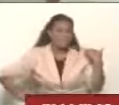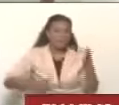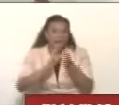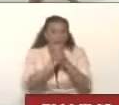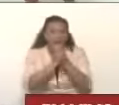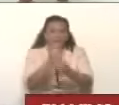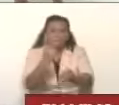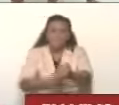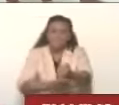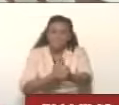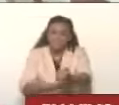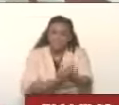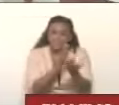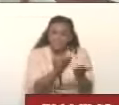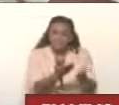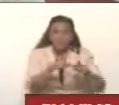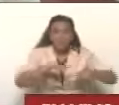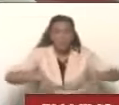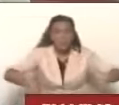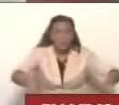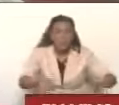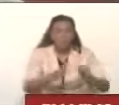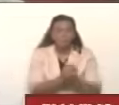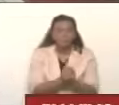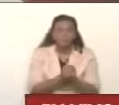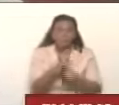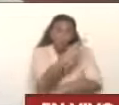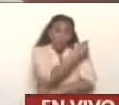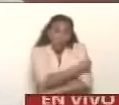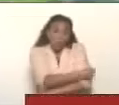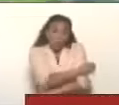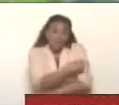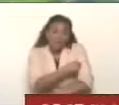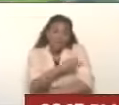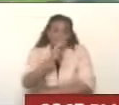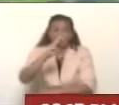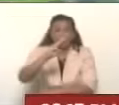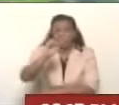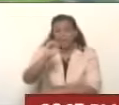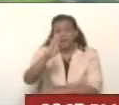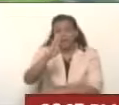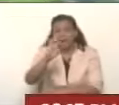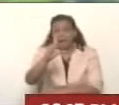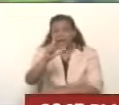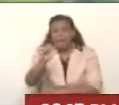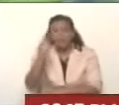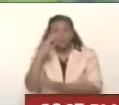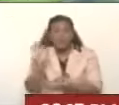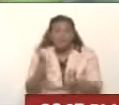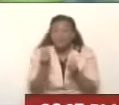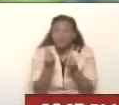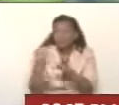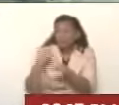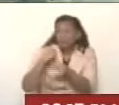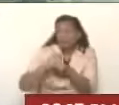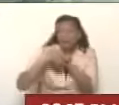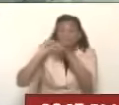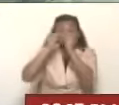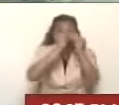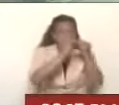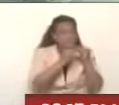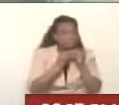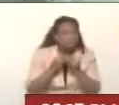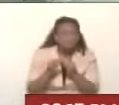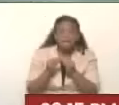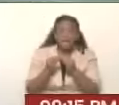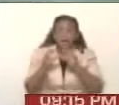presidente. Desde aquí, desde el Hospital Pablo Acosta Ortiz, aquí se hicieron una serie de trabajos, ¿no? Se rehabilitaron